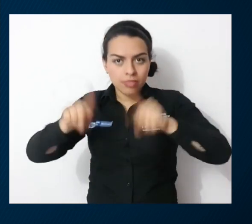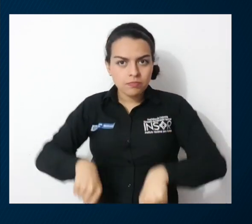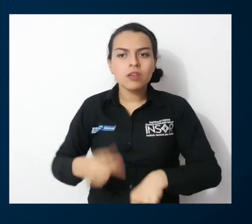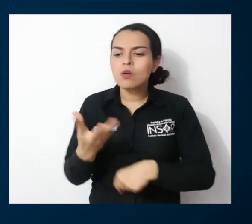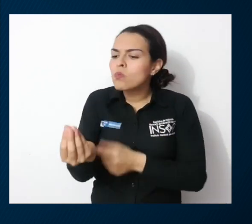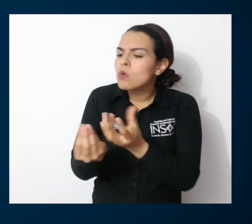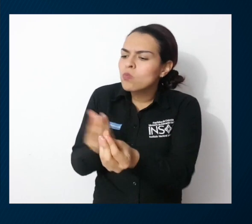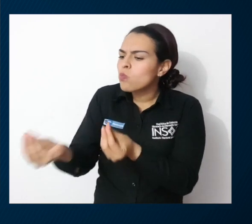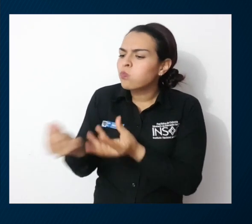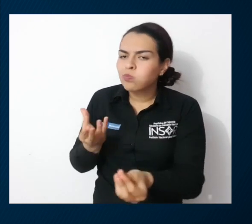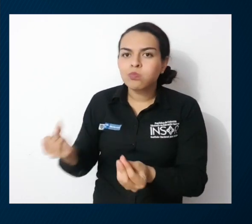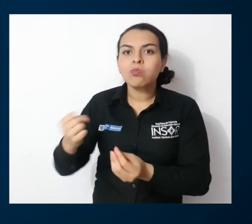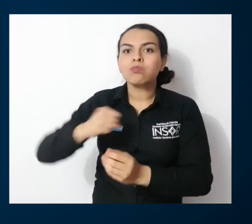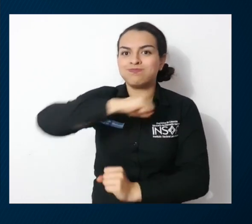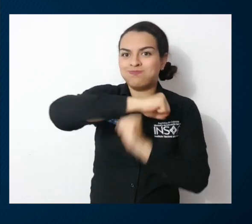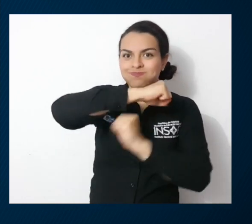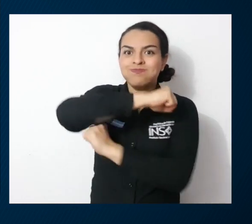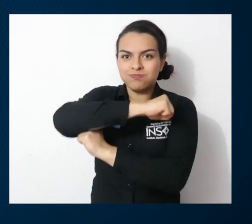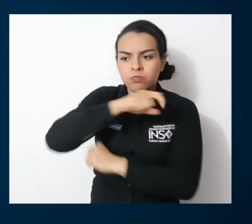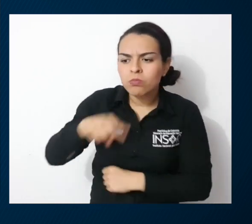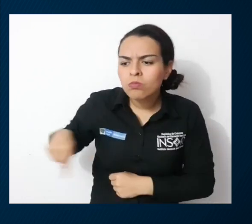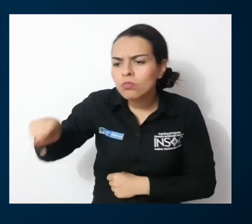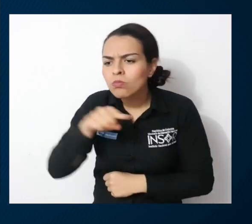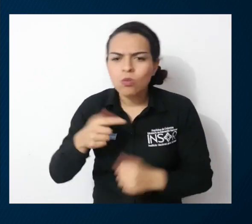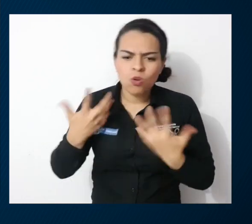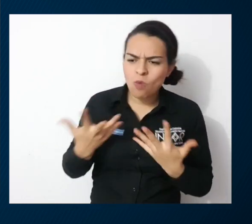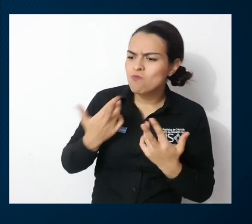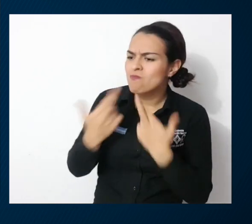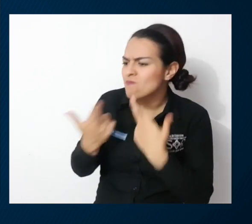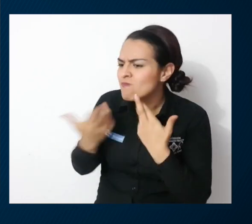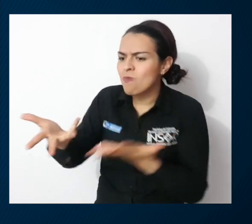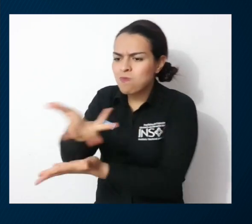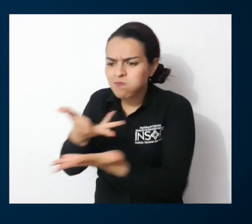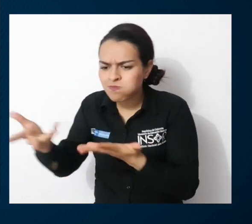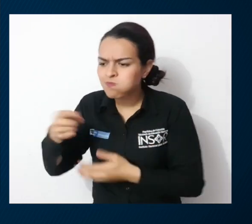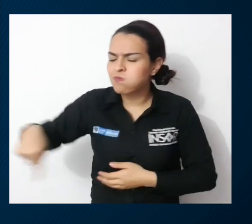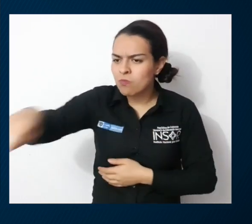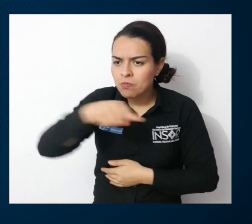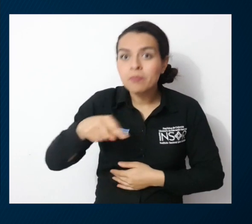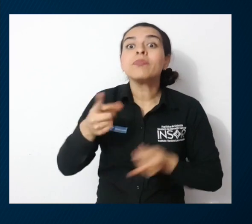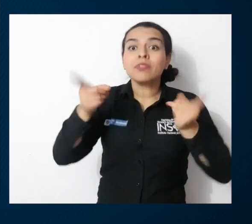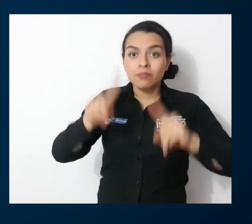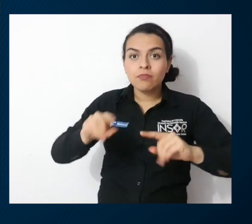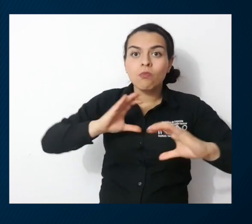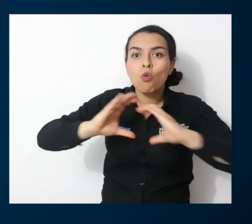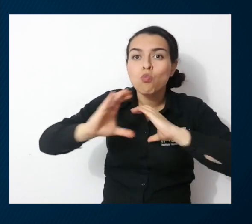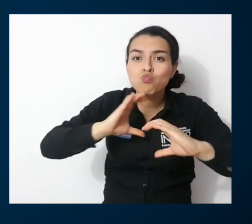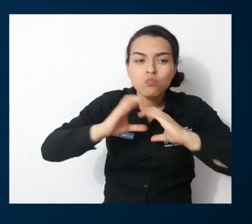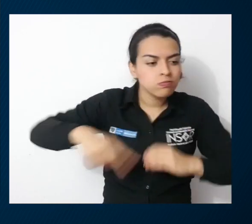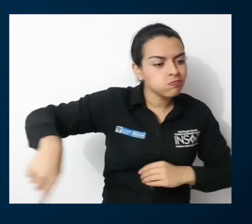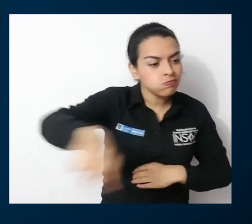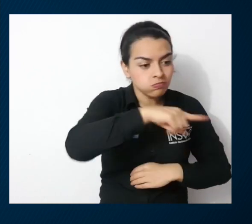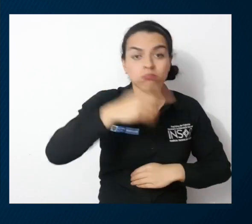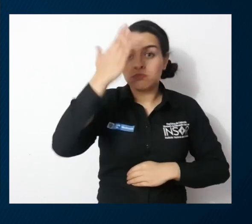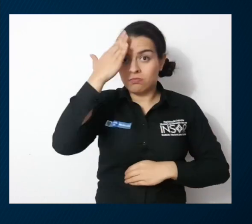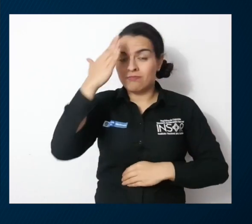entre esos distintos grupos que les están fortaleciendo su relacionamiento. La comunicación de